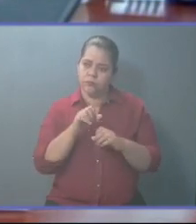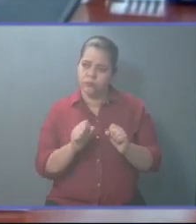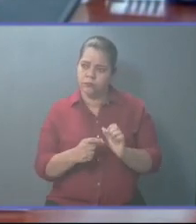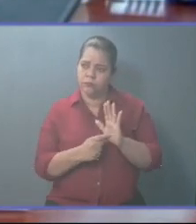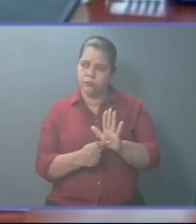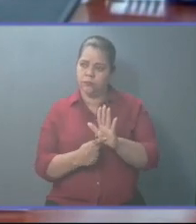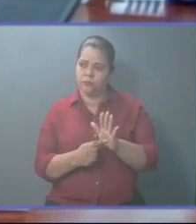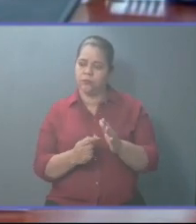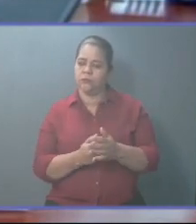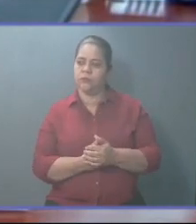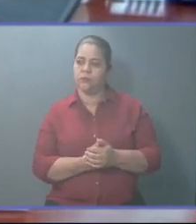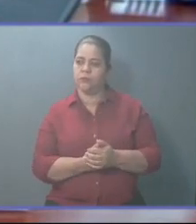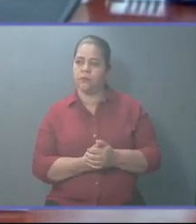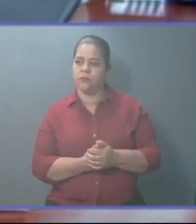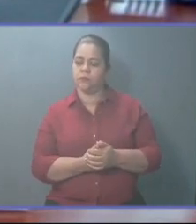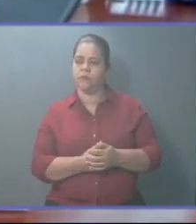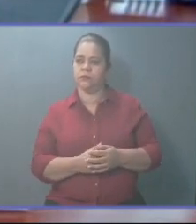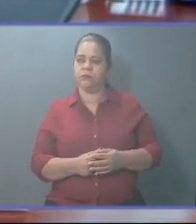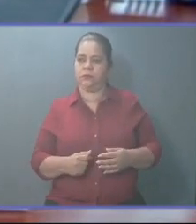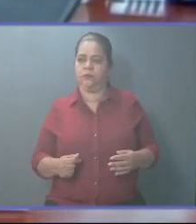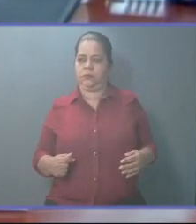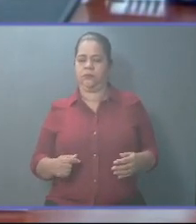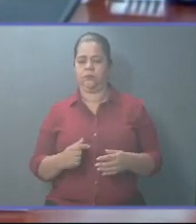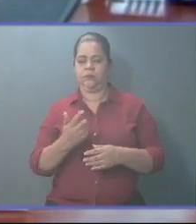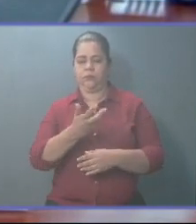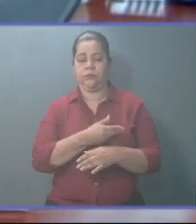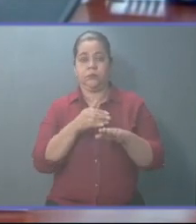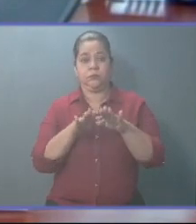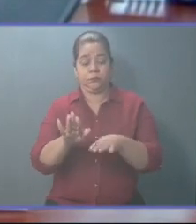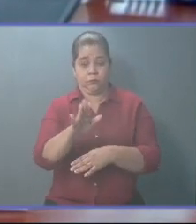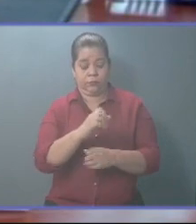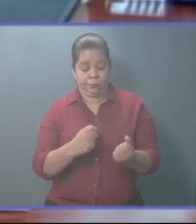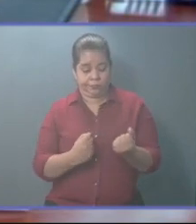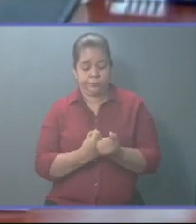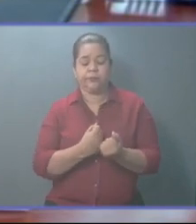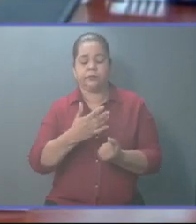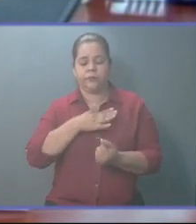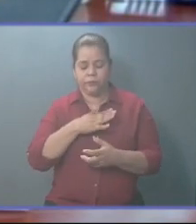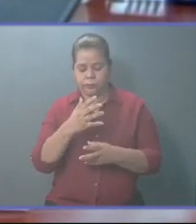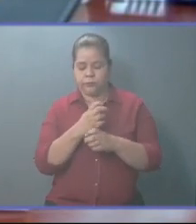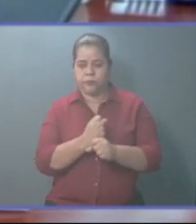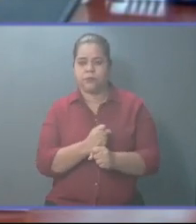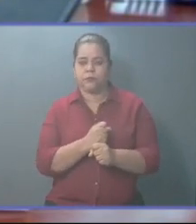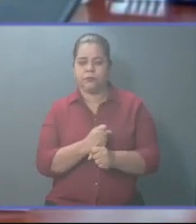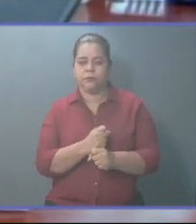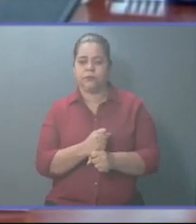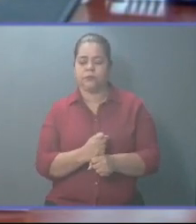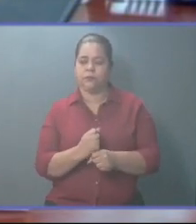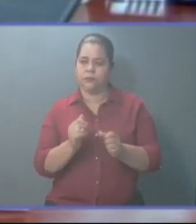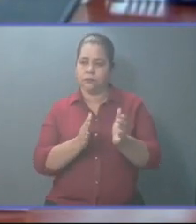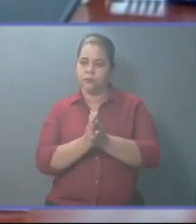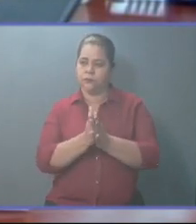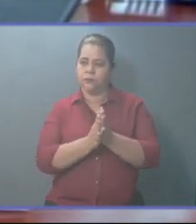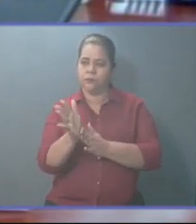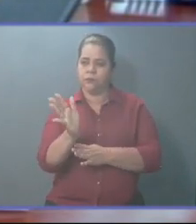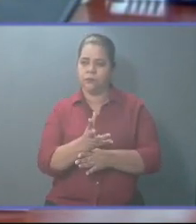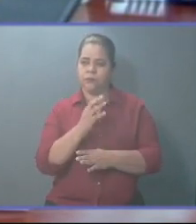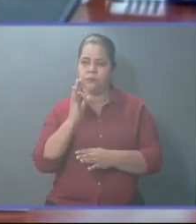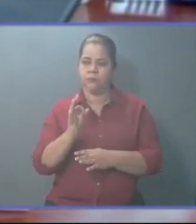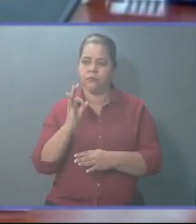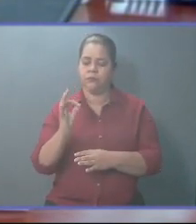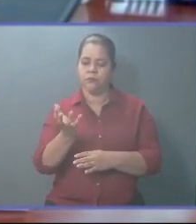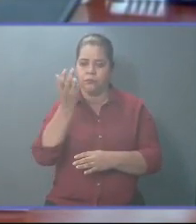mostrado. Les agradecemos la colaboración, sin duda alguna. Les deseamos el mejor de los